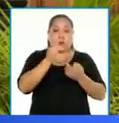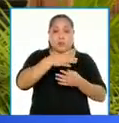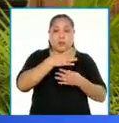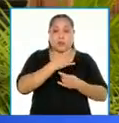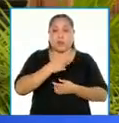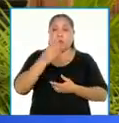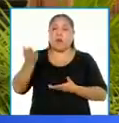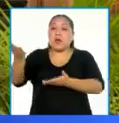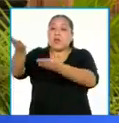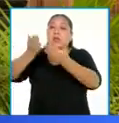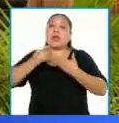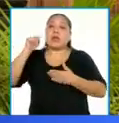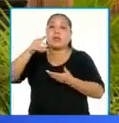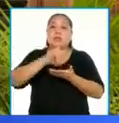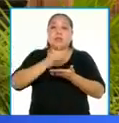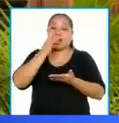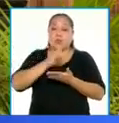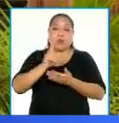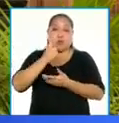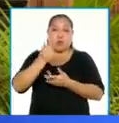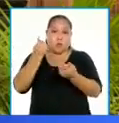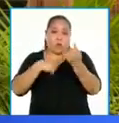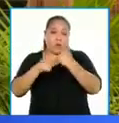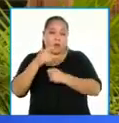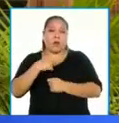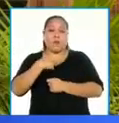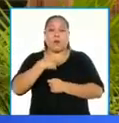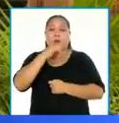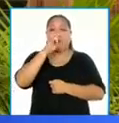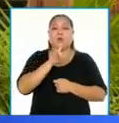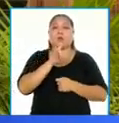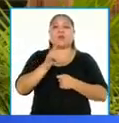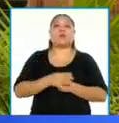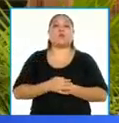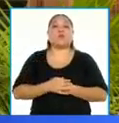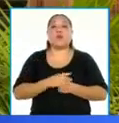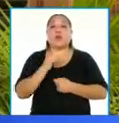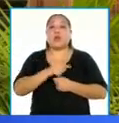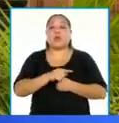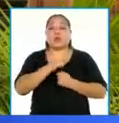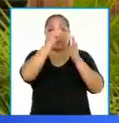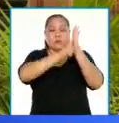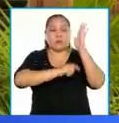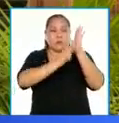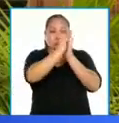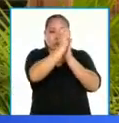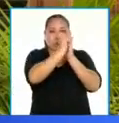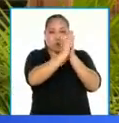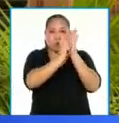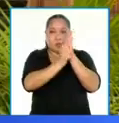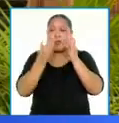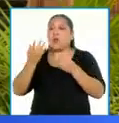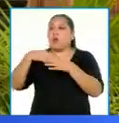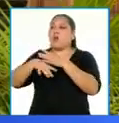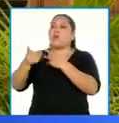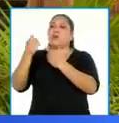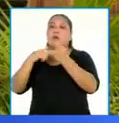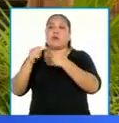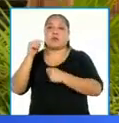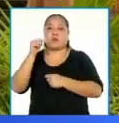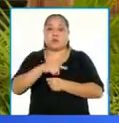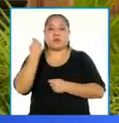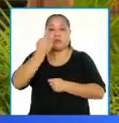traer ese medicamento, no para negocio, ¿no es cierto?, es para uso. El registro, la inscripción de la importación,